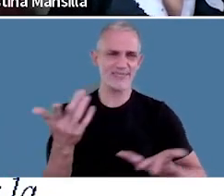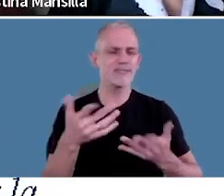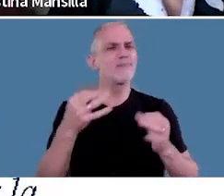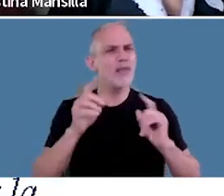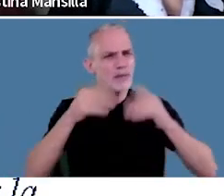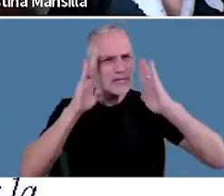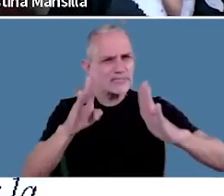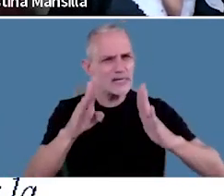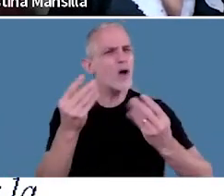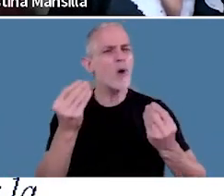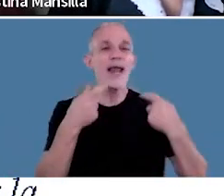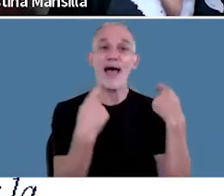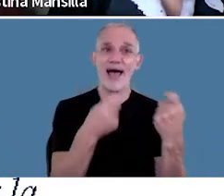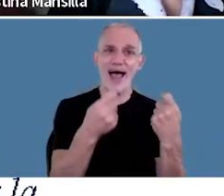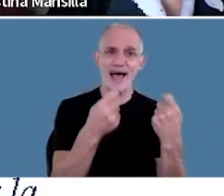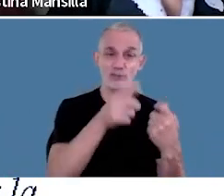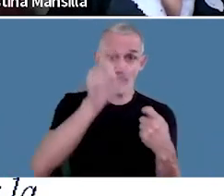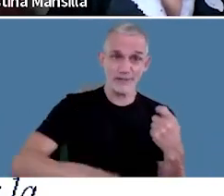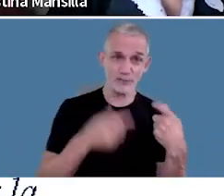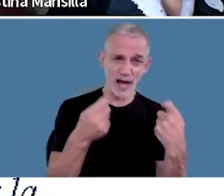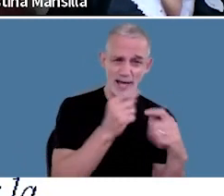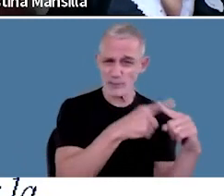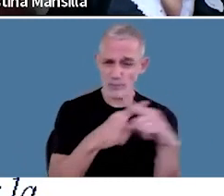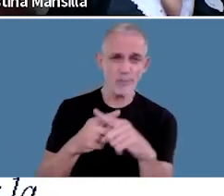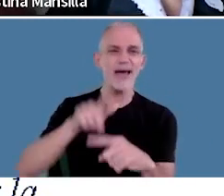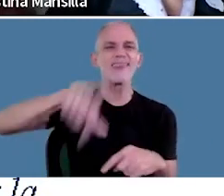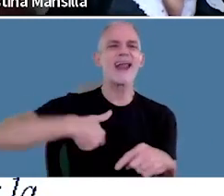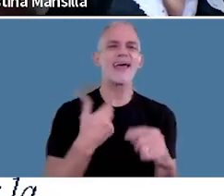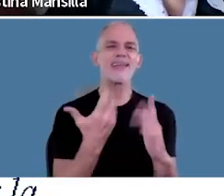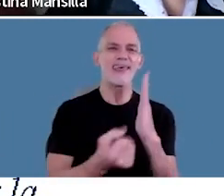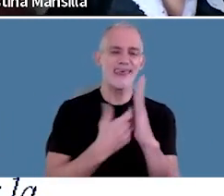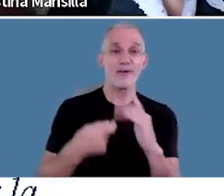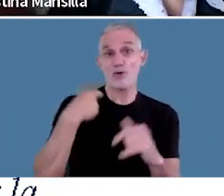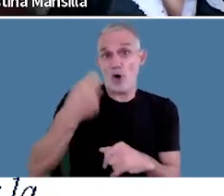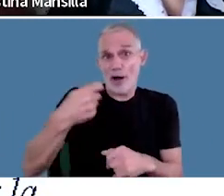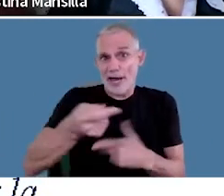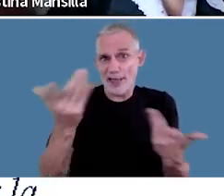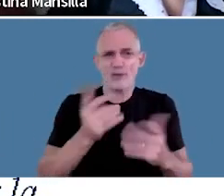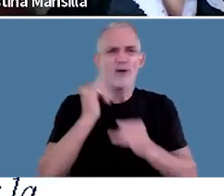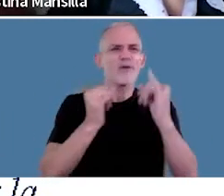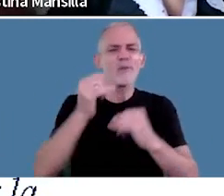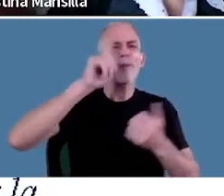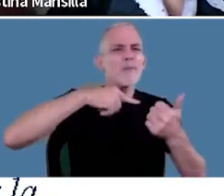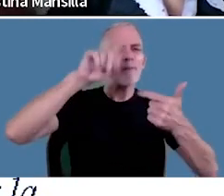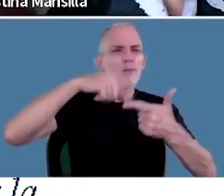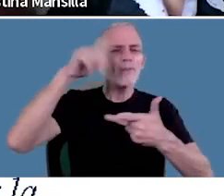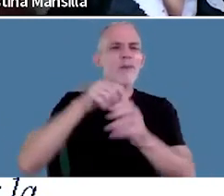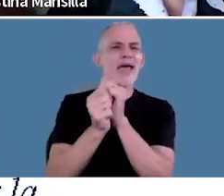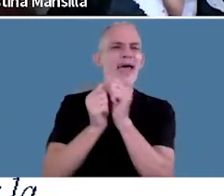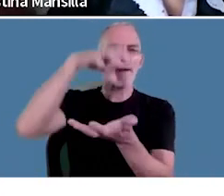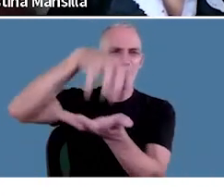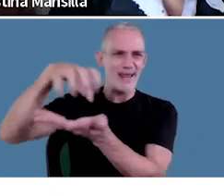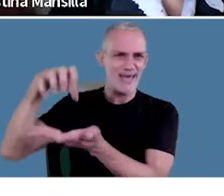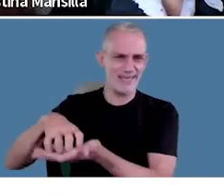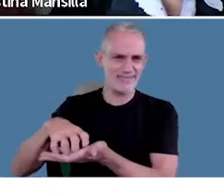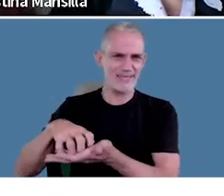cuenta los gastos que haga la persona con tarjeta de crédito y débito que informan mensualmente las entidades